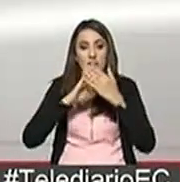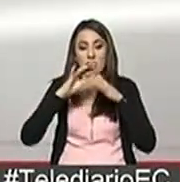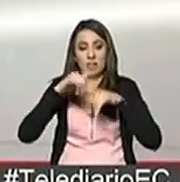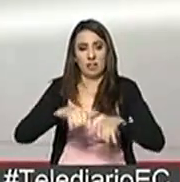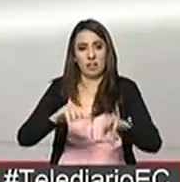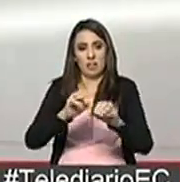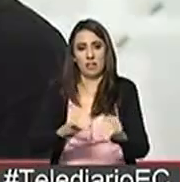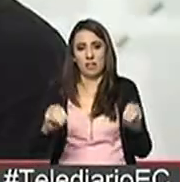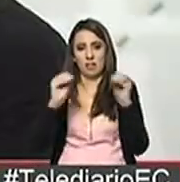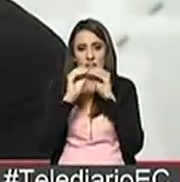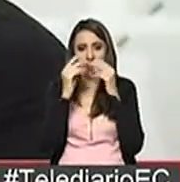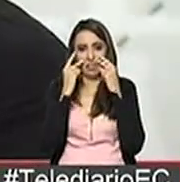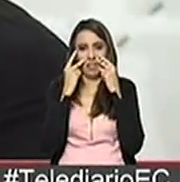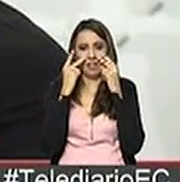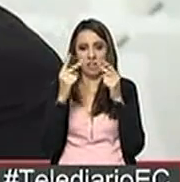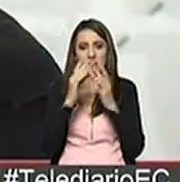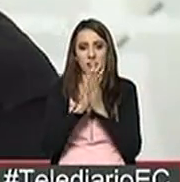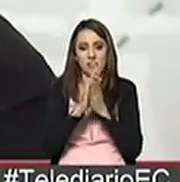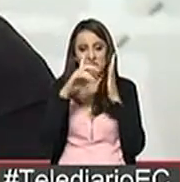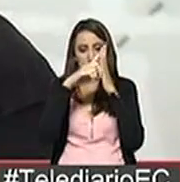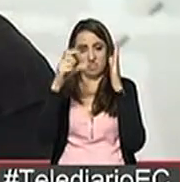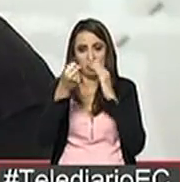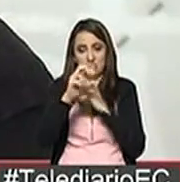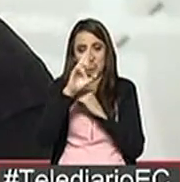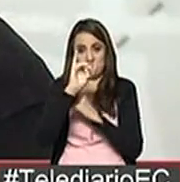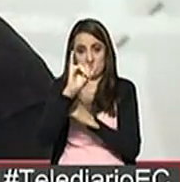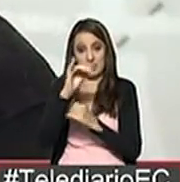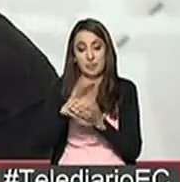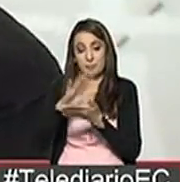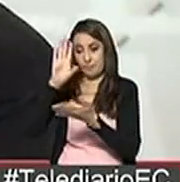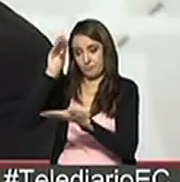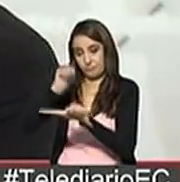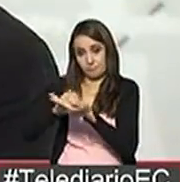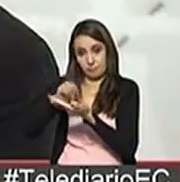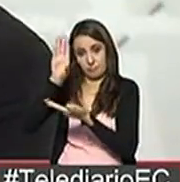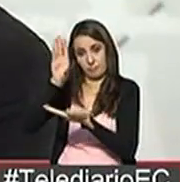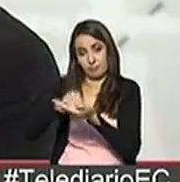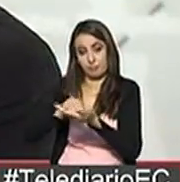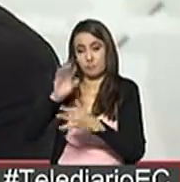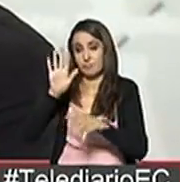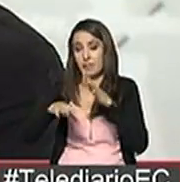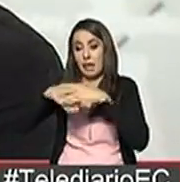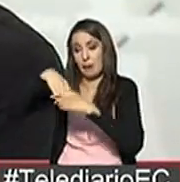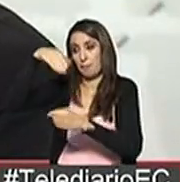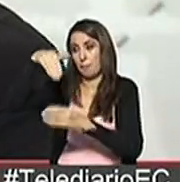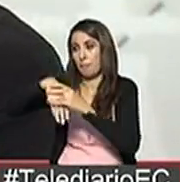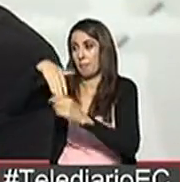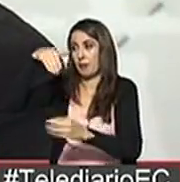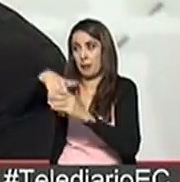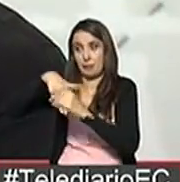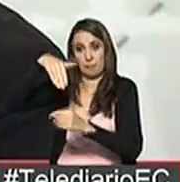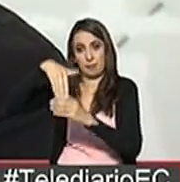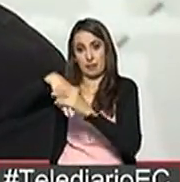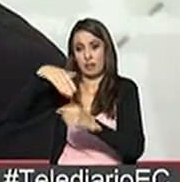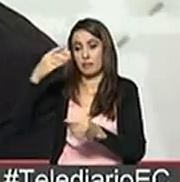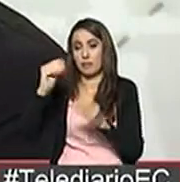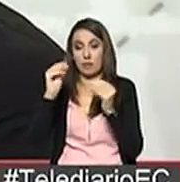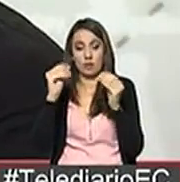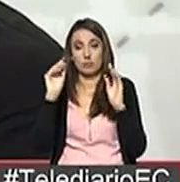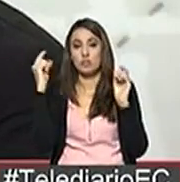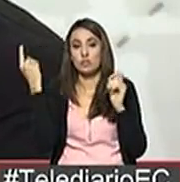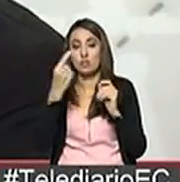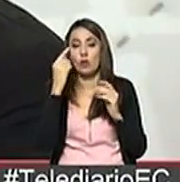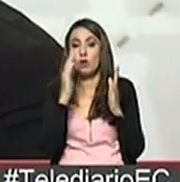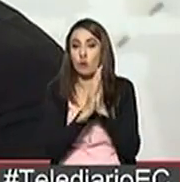ellos, o sea, digamos, primero el SRI ellos les pone unas máquinas automáticas que solo imprimen los sellos, estas etiquetas en las